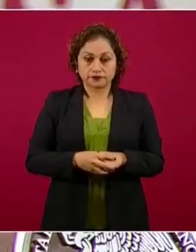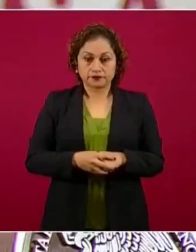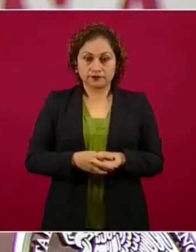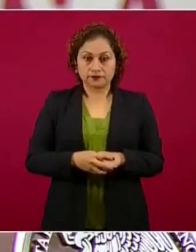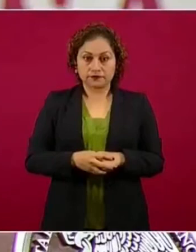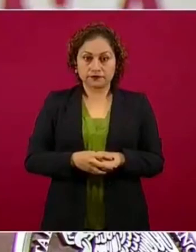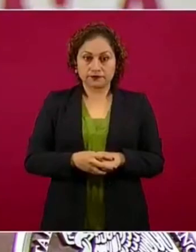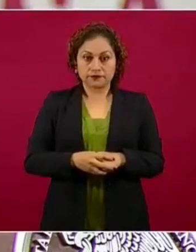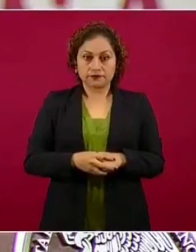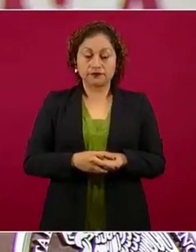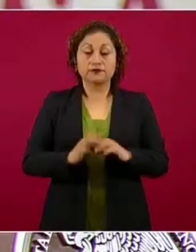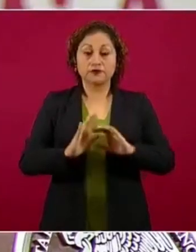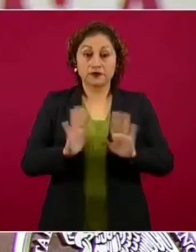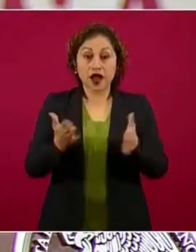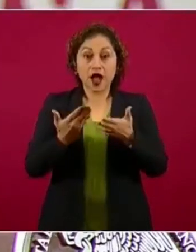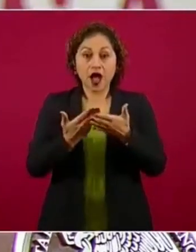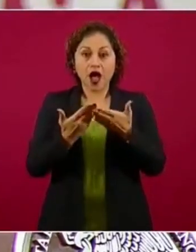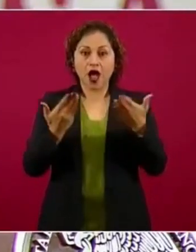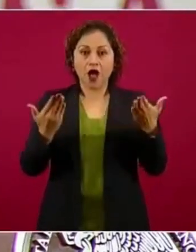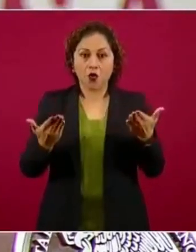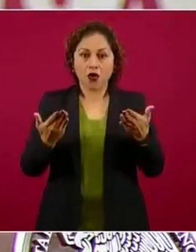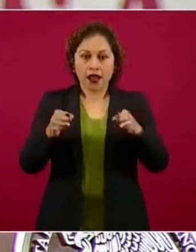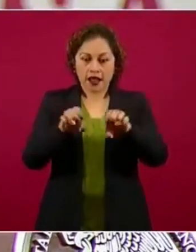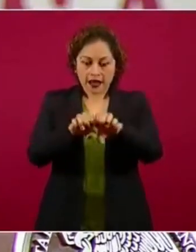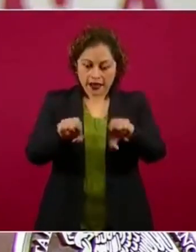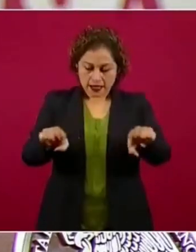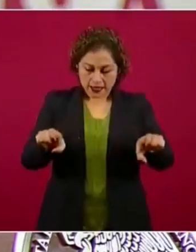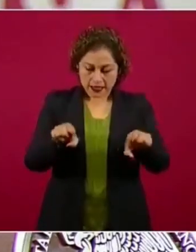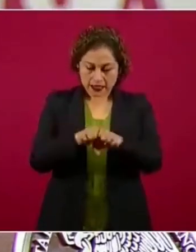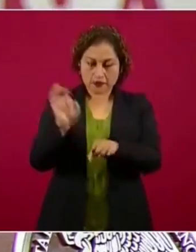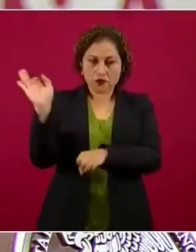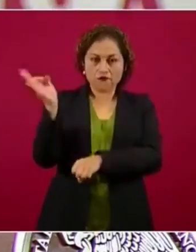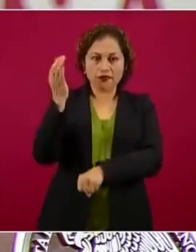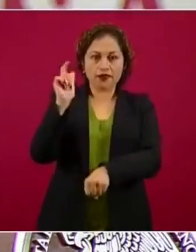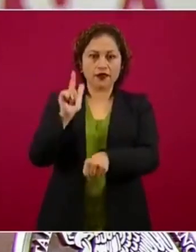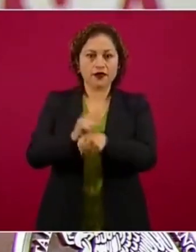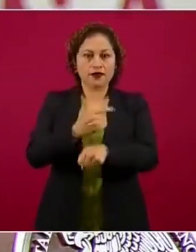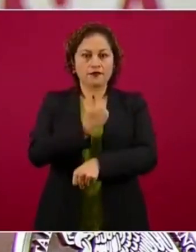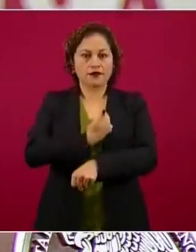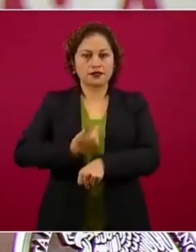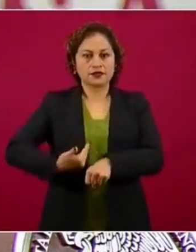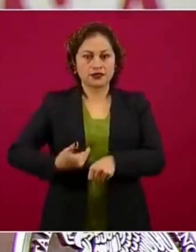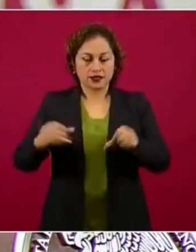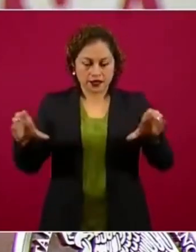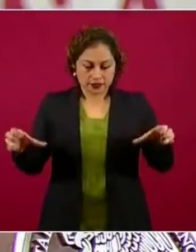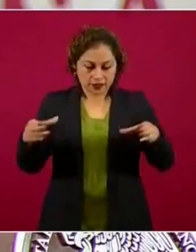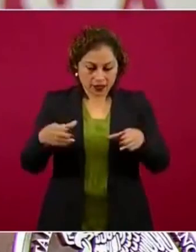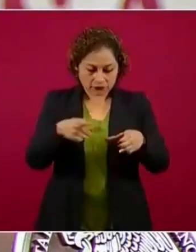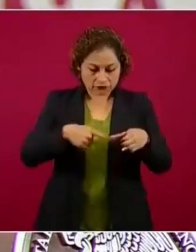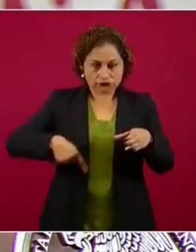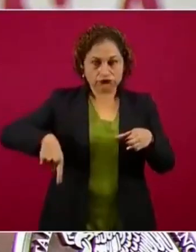aumenta el número de mujeres en el gabinete, son 9 mujeres.